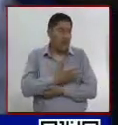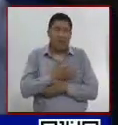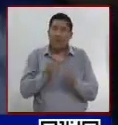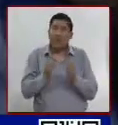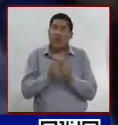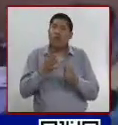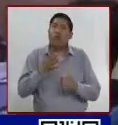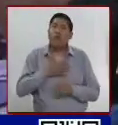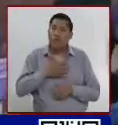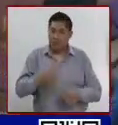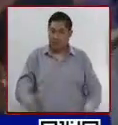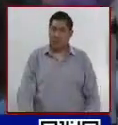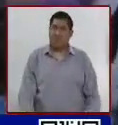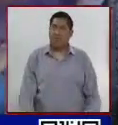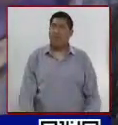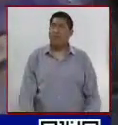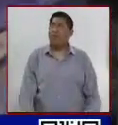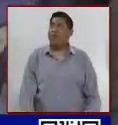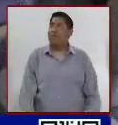estar conmigo.